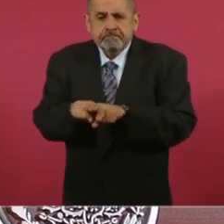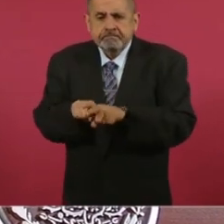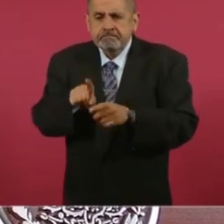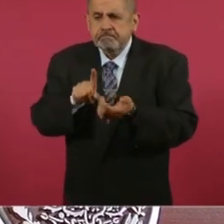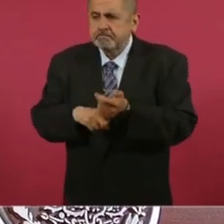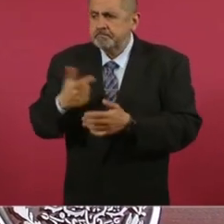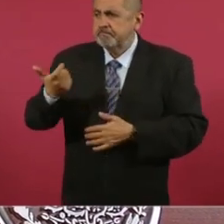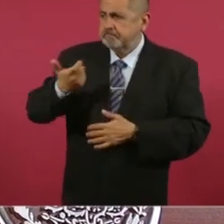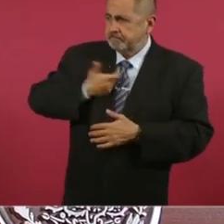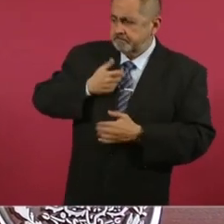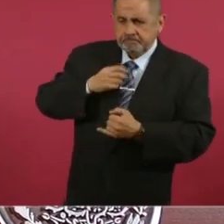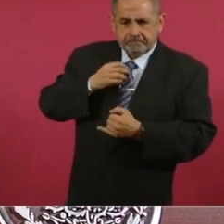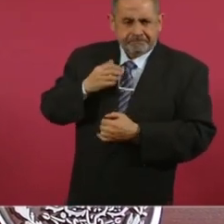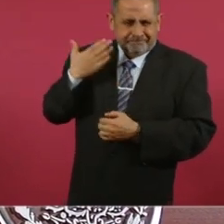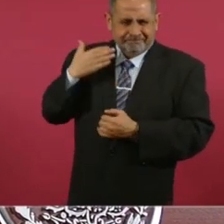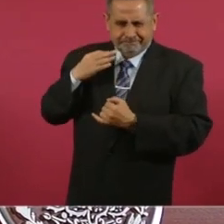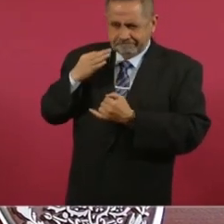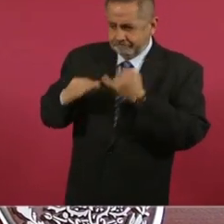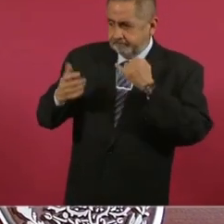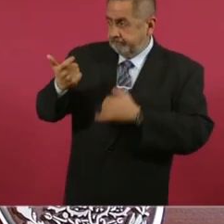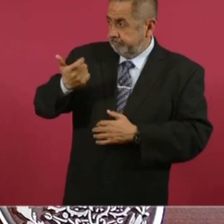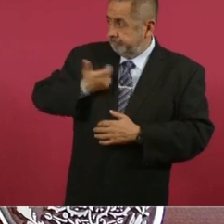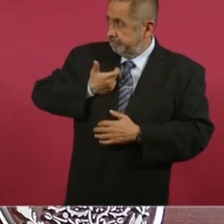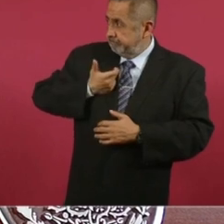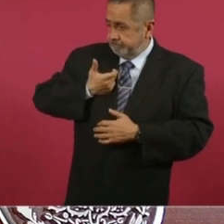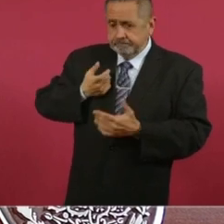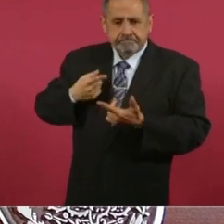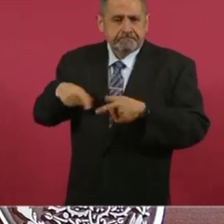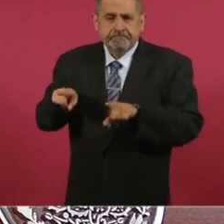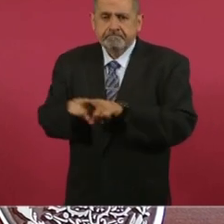sueldo último